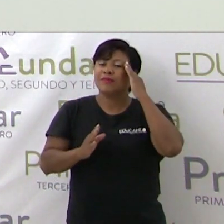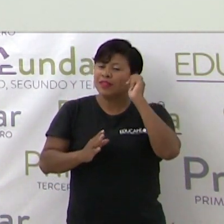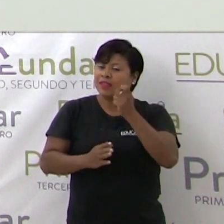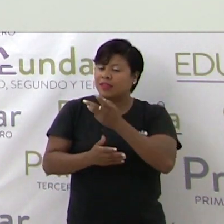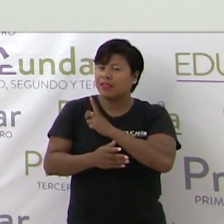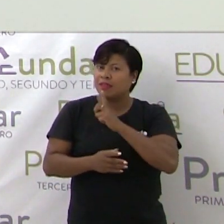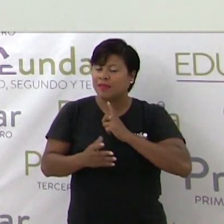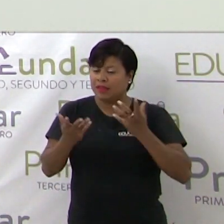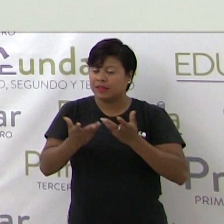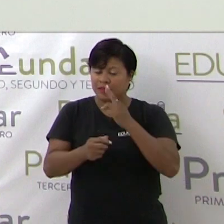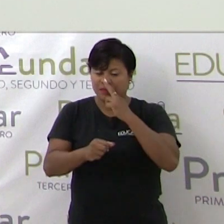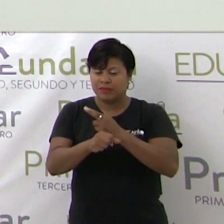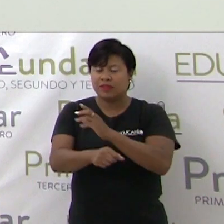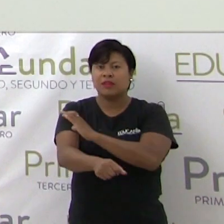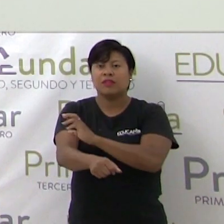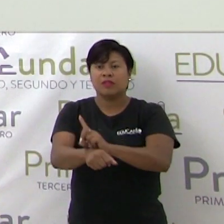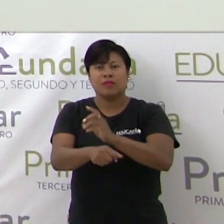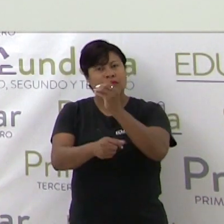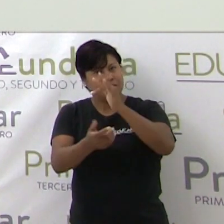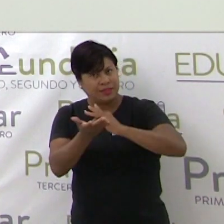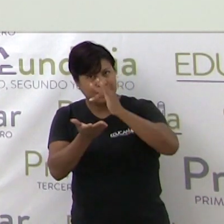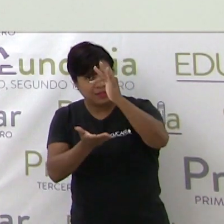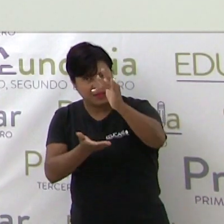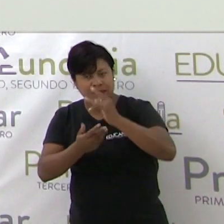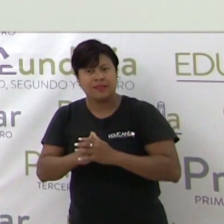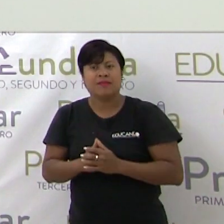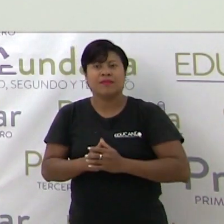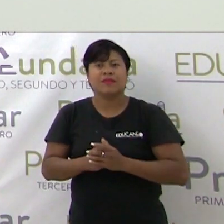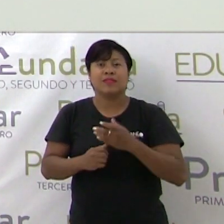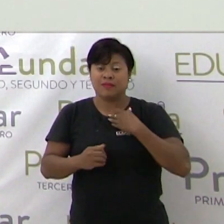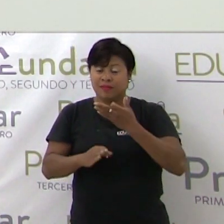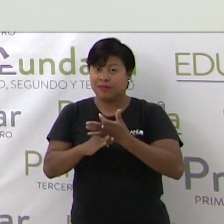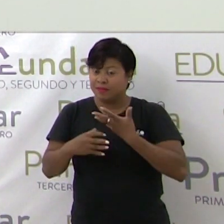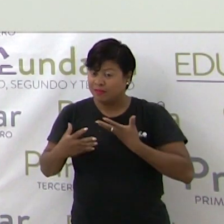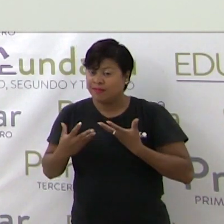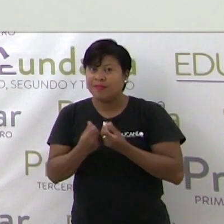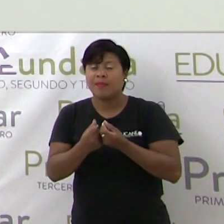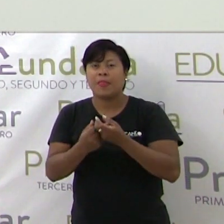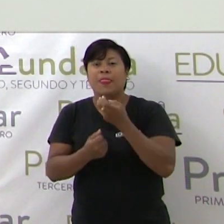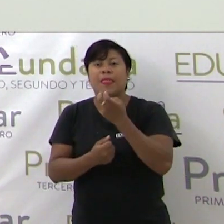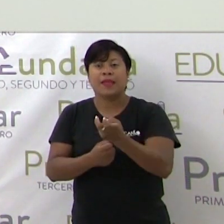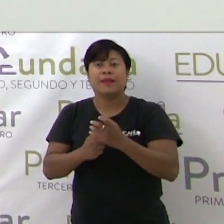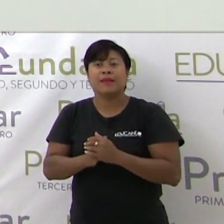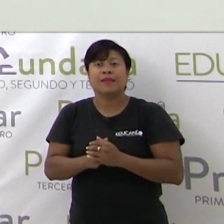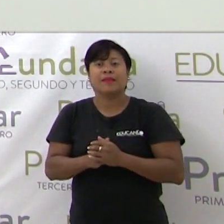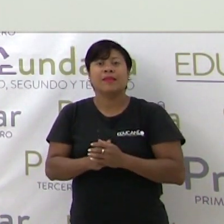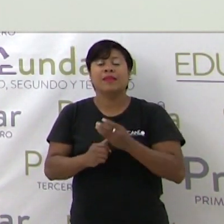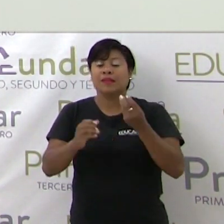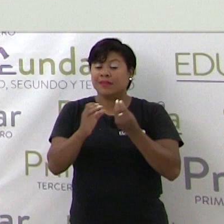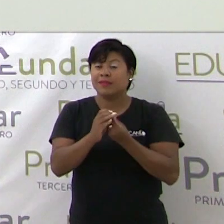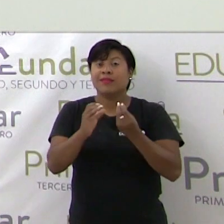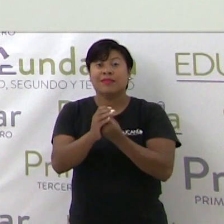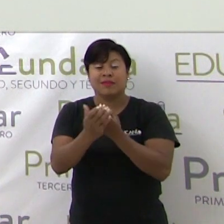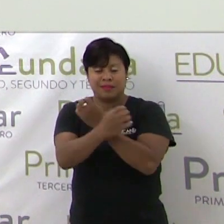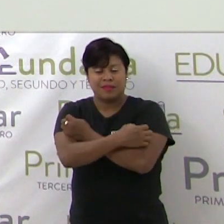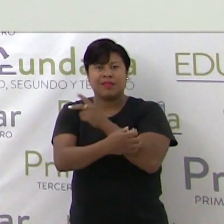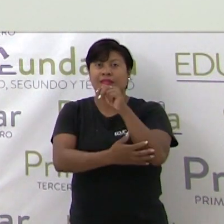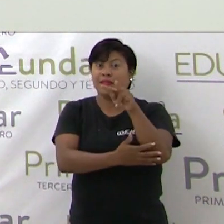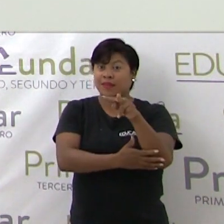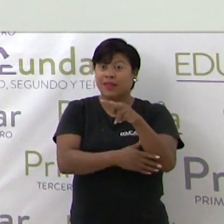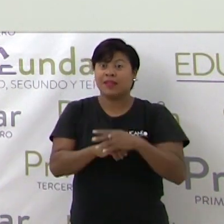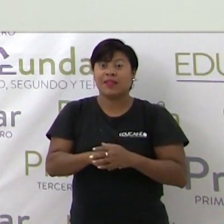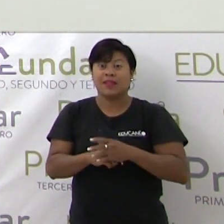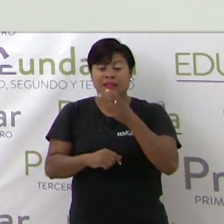hacer el coordinador. Yo les doy muchas gracias por haber estado con nosotros en estos programas de Educando TV. Esta es